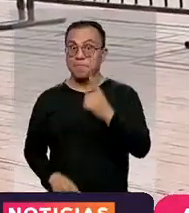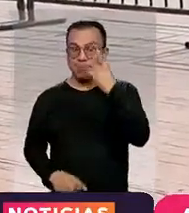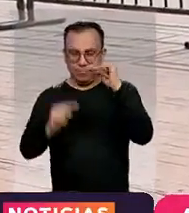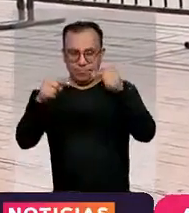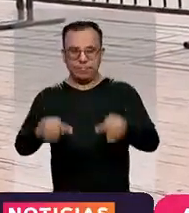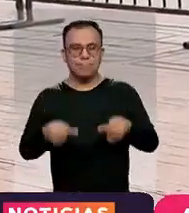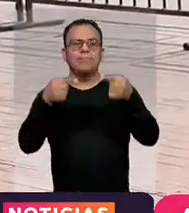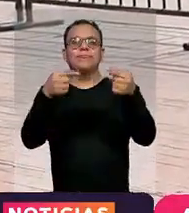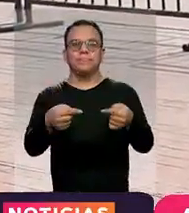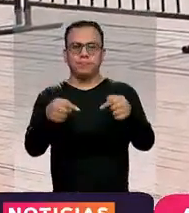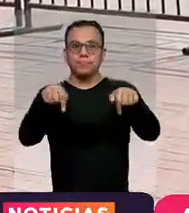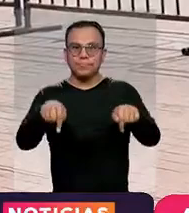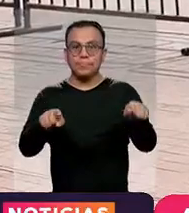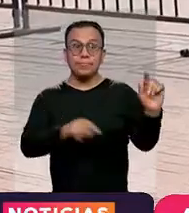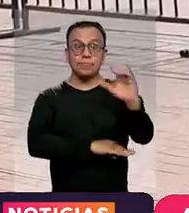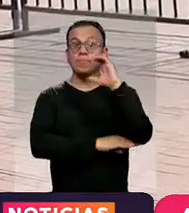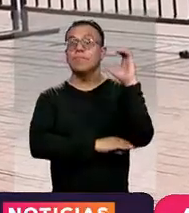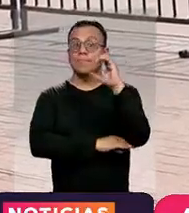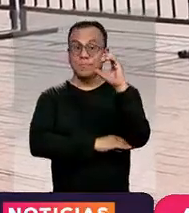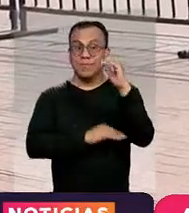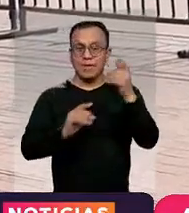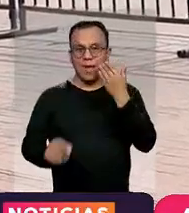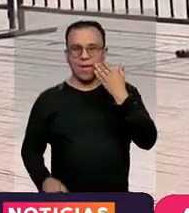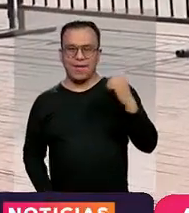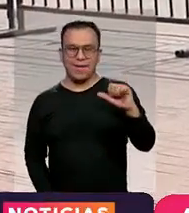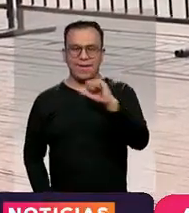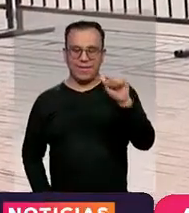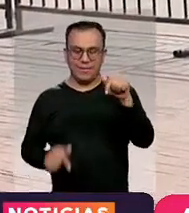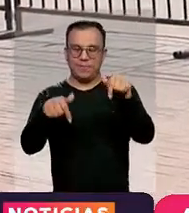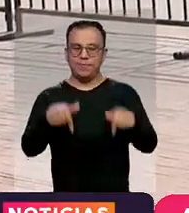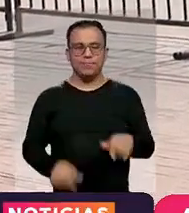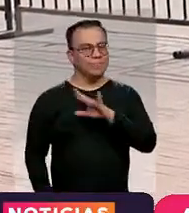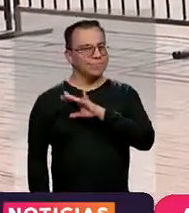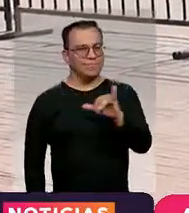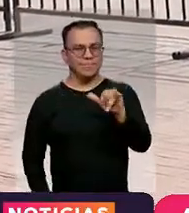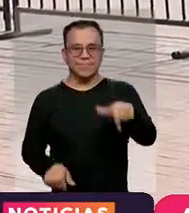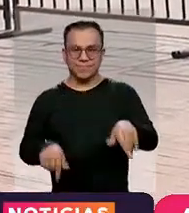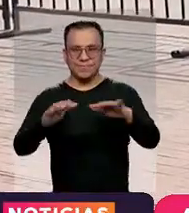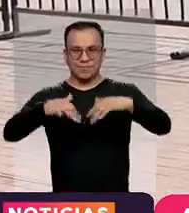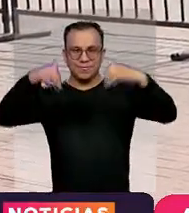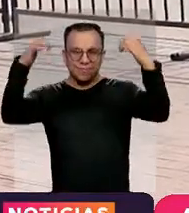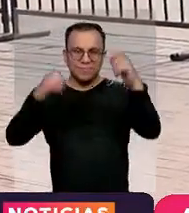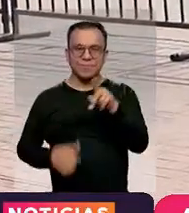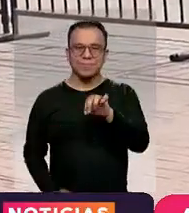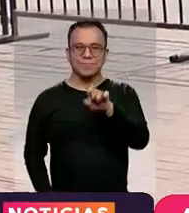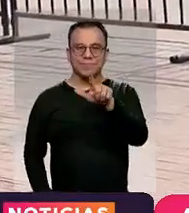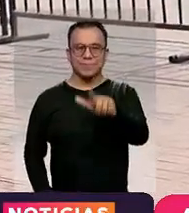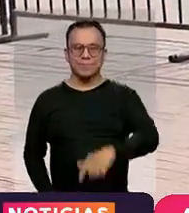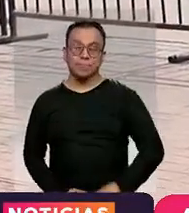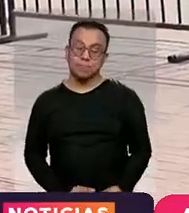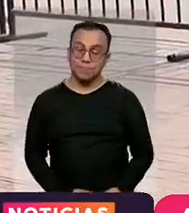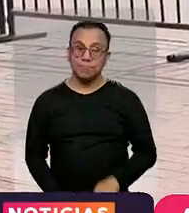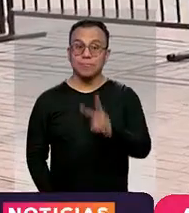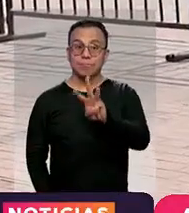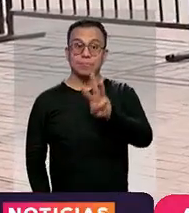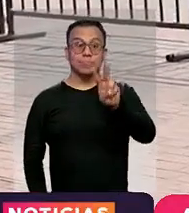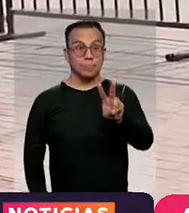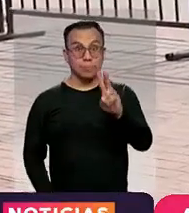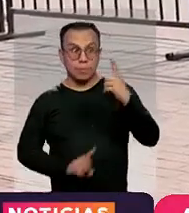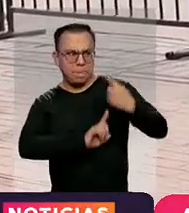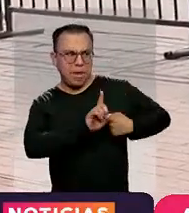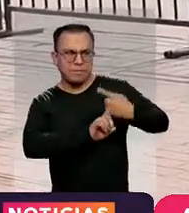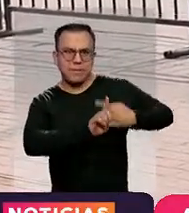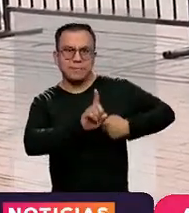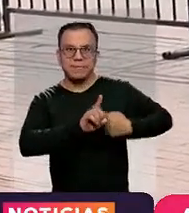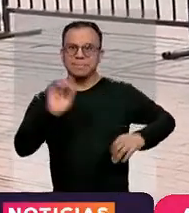partido que tendrá la selección Colombia femenina acá en Cali en el Estadio Pascual Guerrero. 32 meses se han